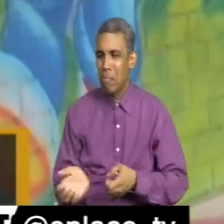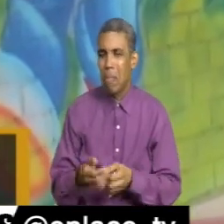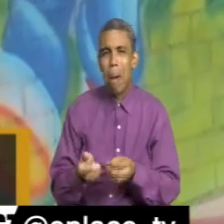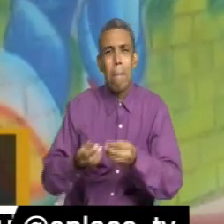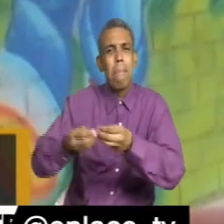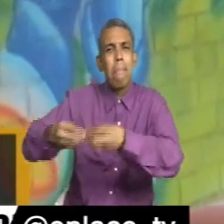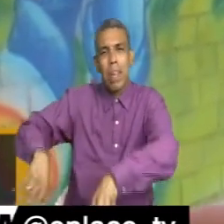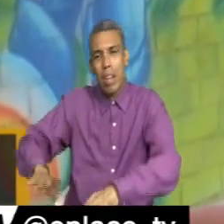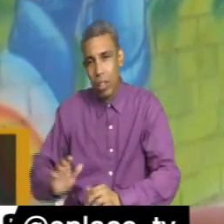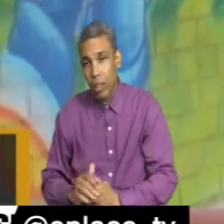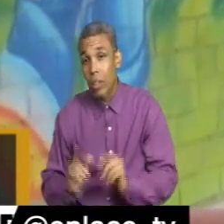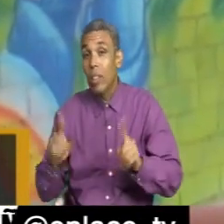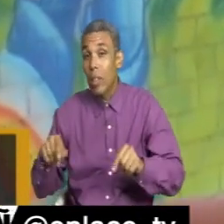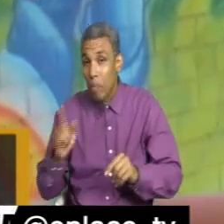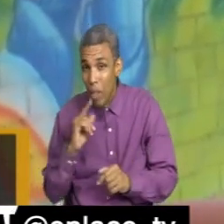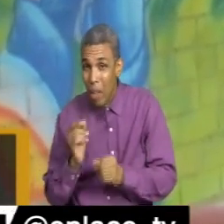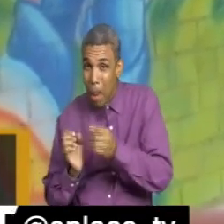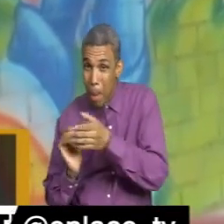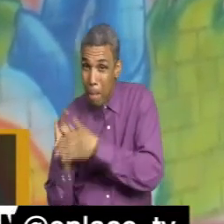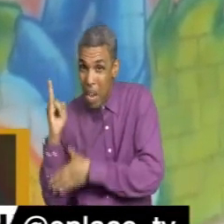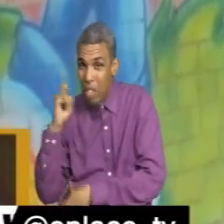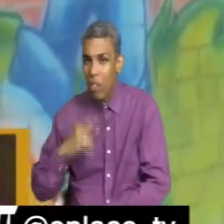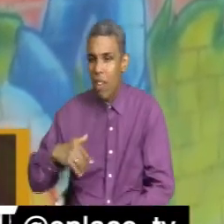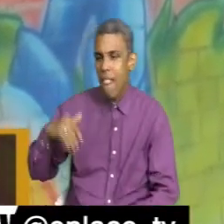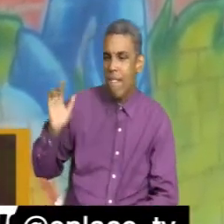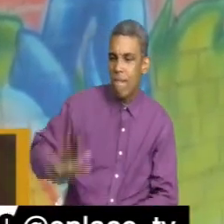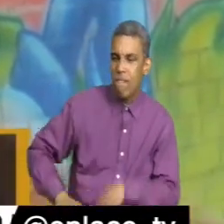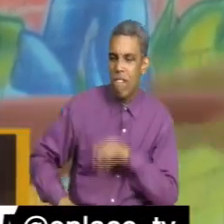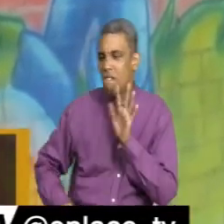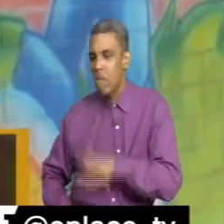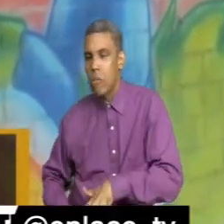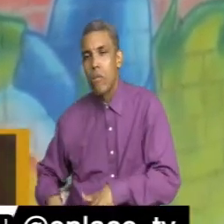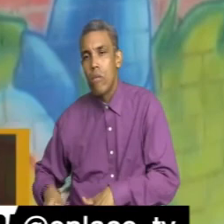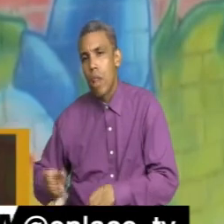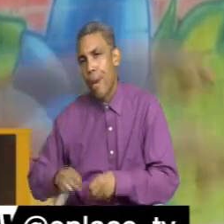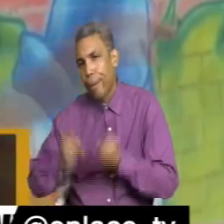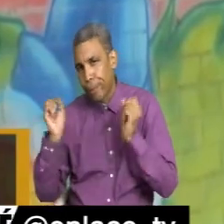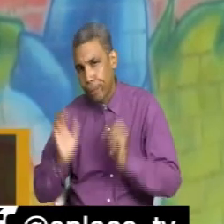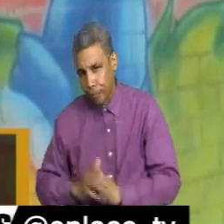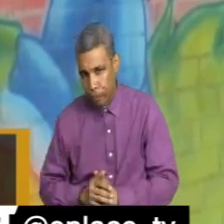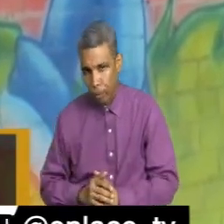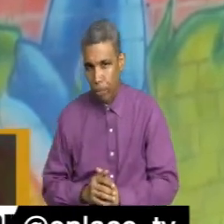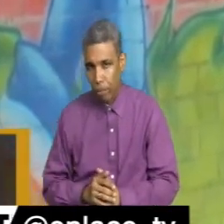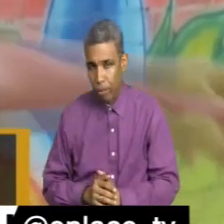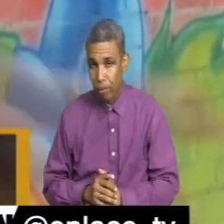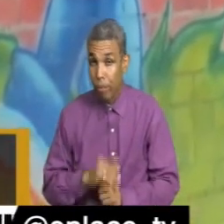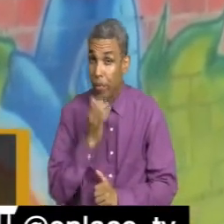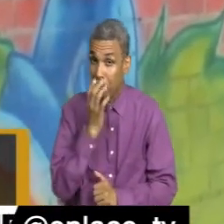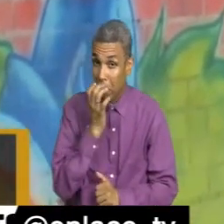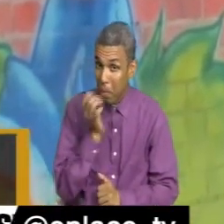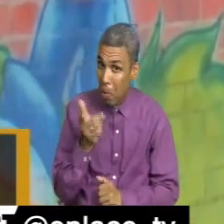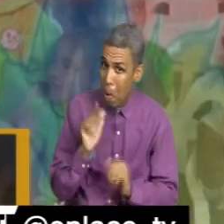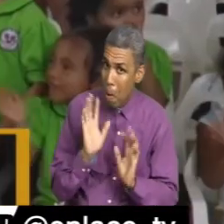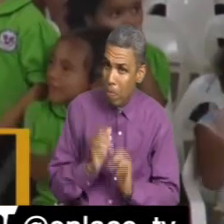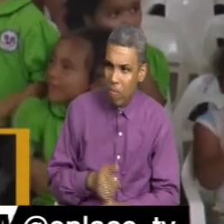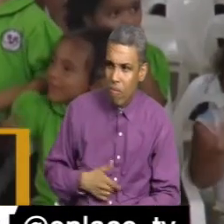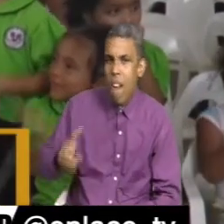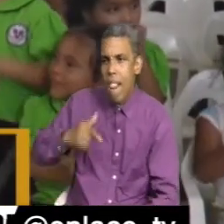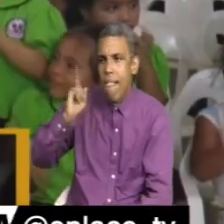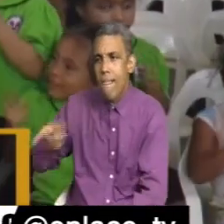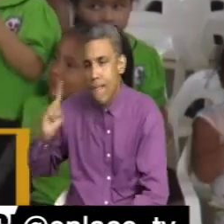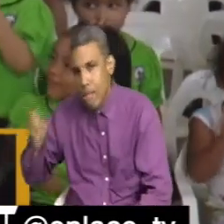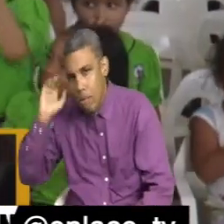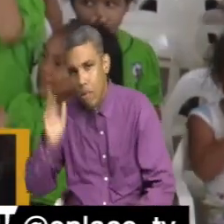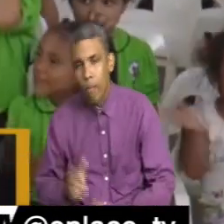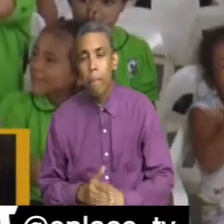y dañó la matica de la matica del parque y la dañó y la engañaron. El